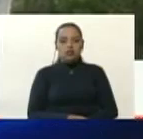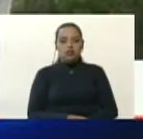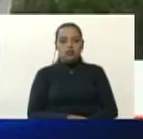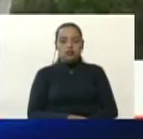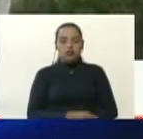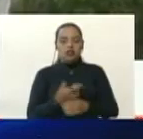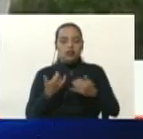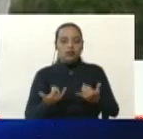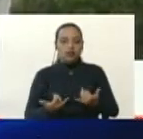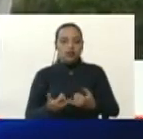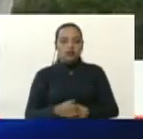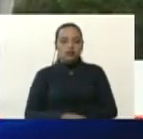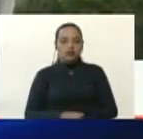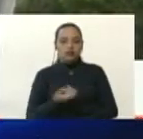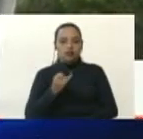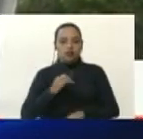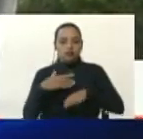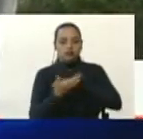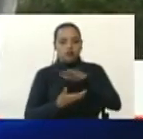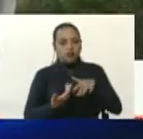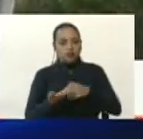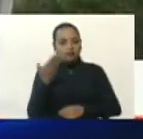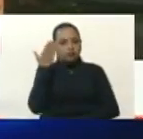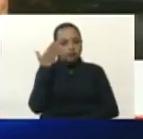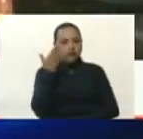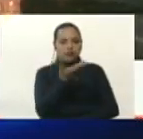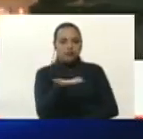Ahora, hay un problema, lo saben ustedes,